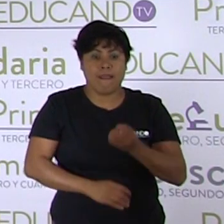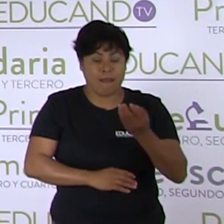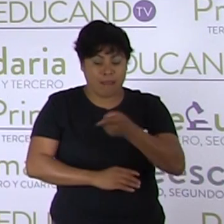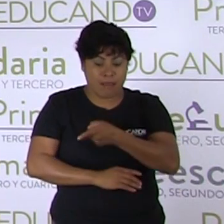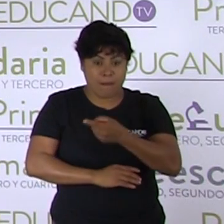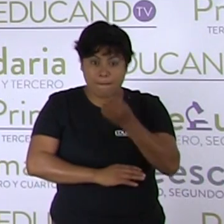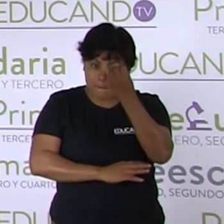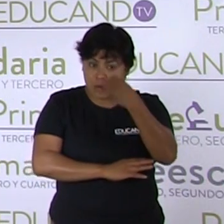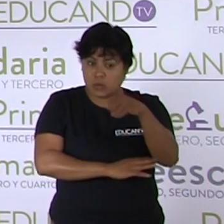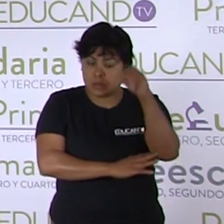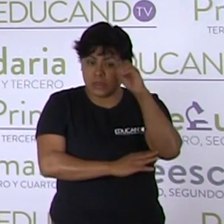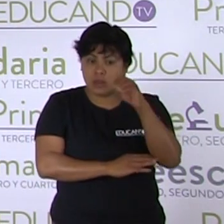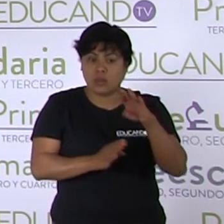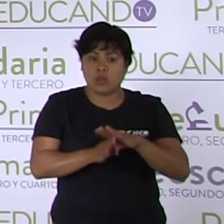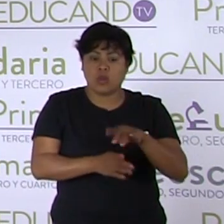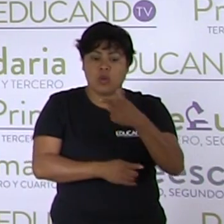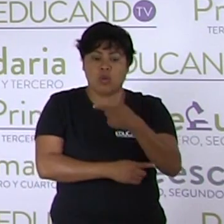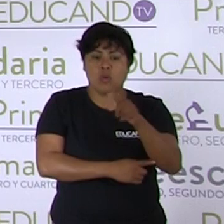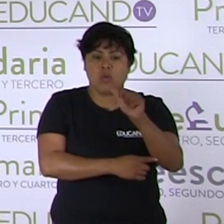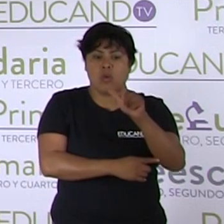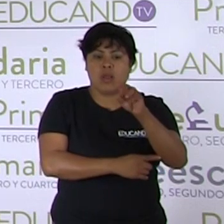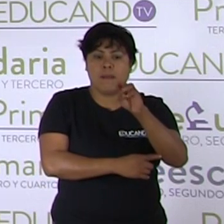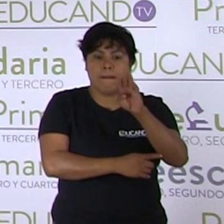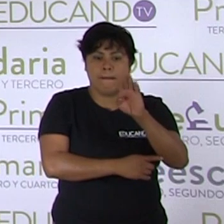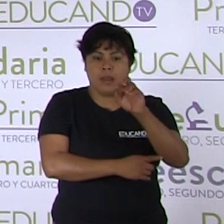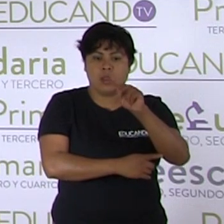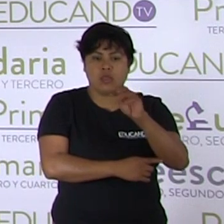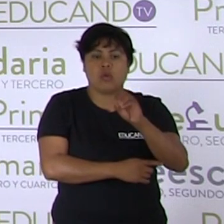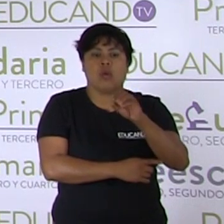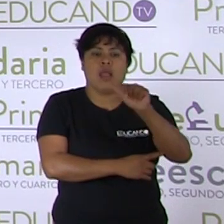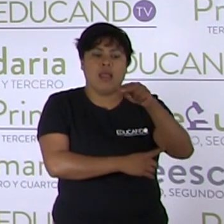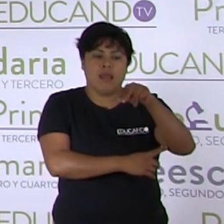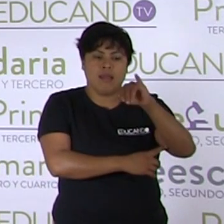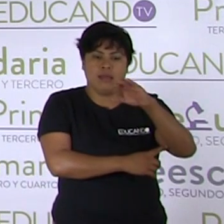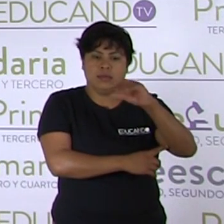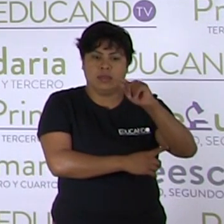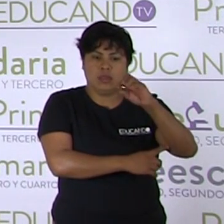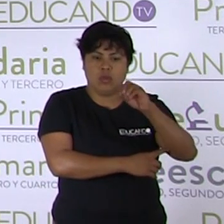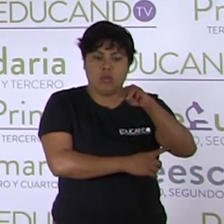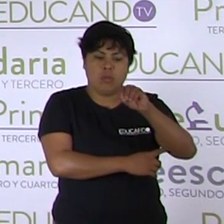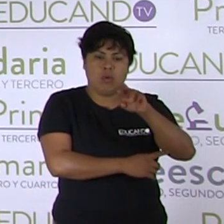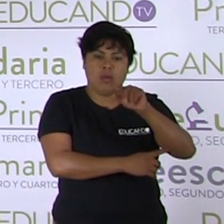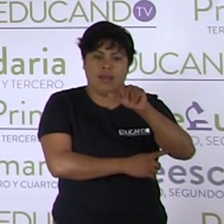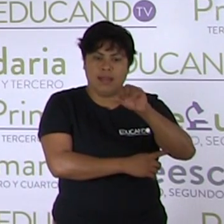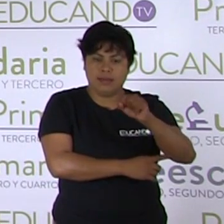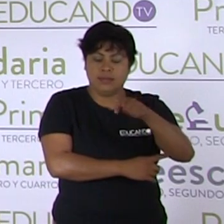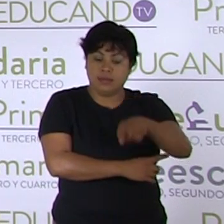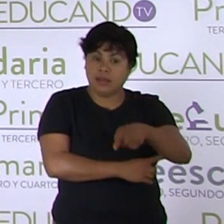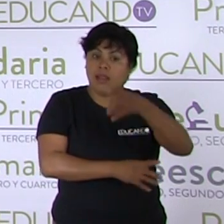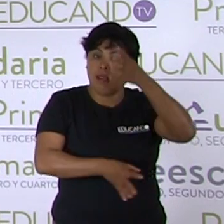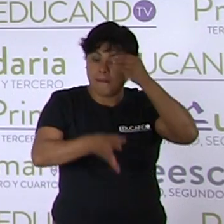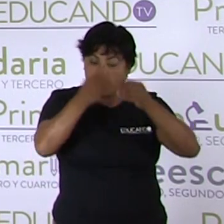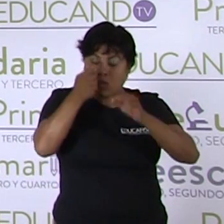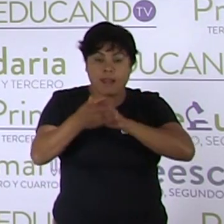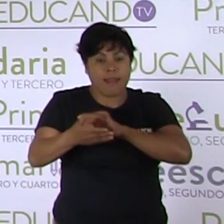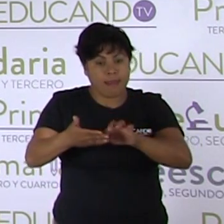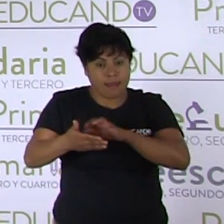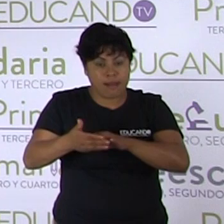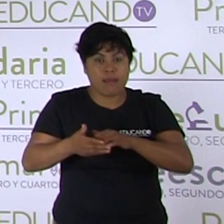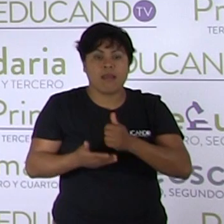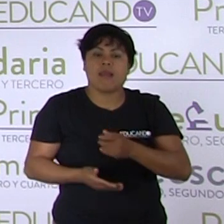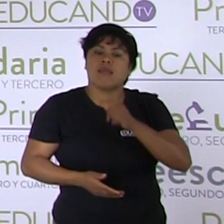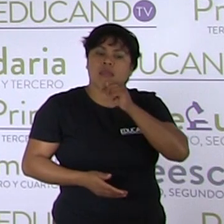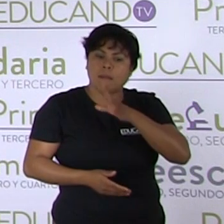Rebautizado como Gualberto Aniceto Morales. Aprendió a leer y aprendió a